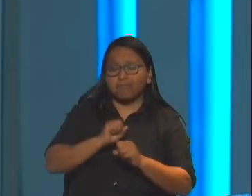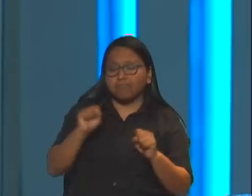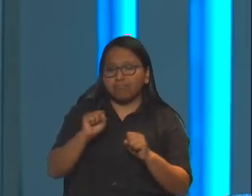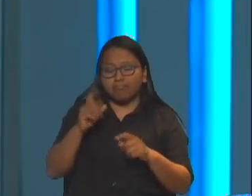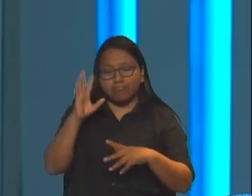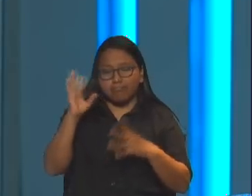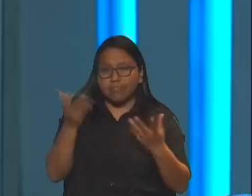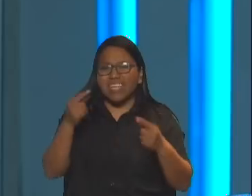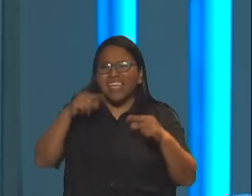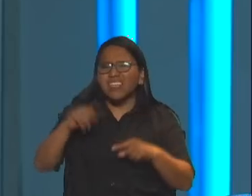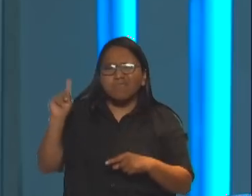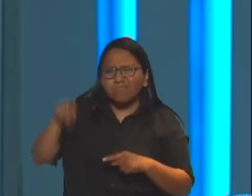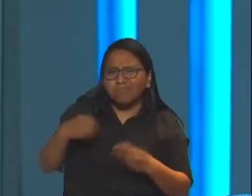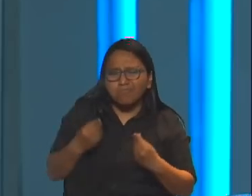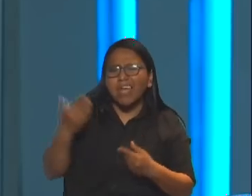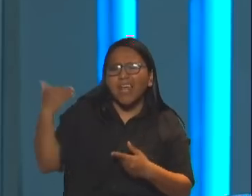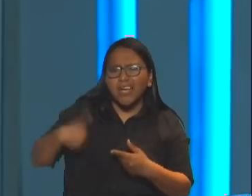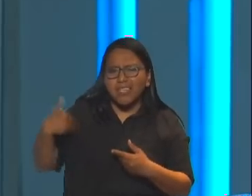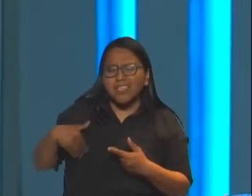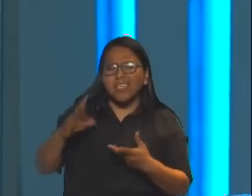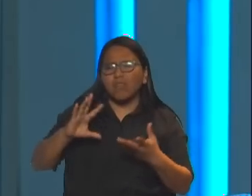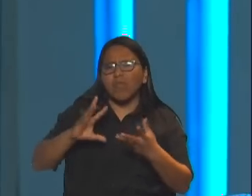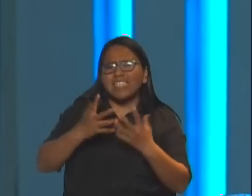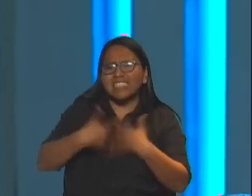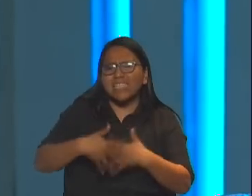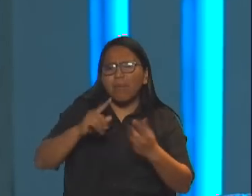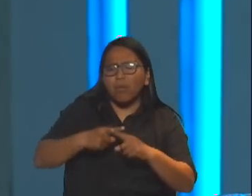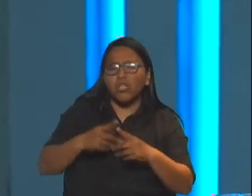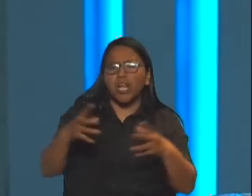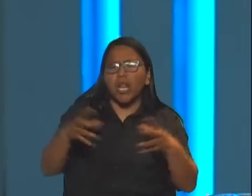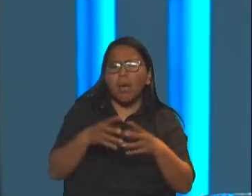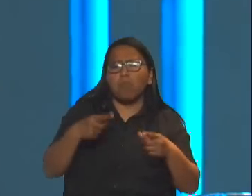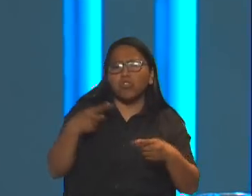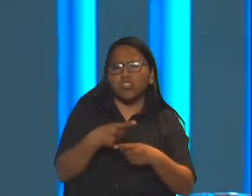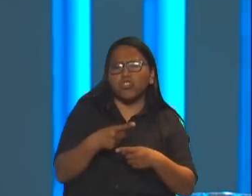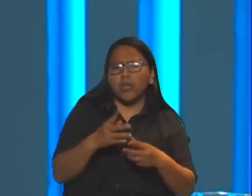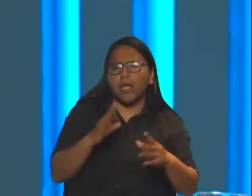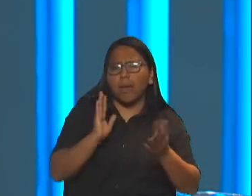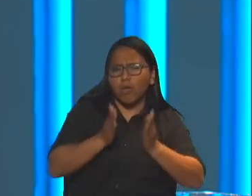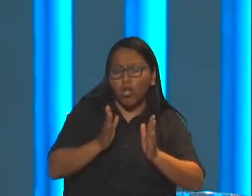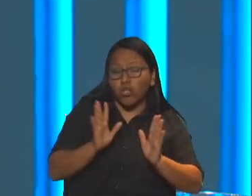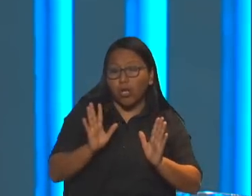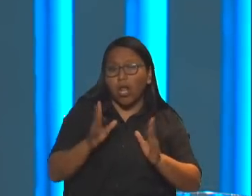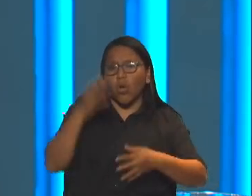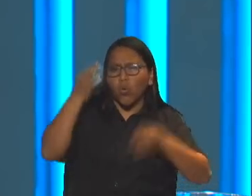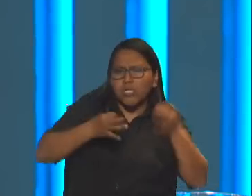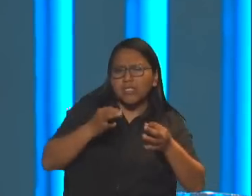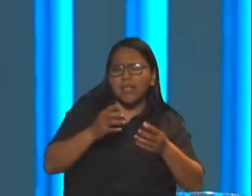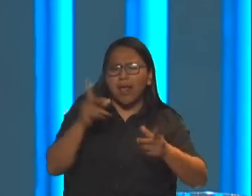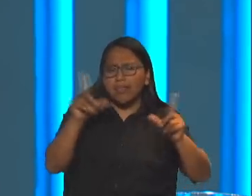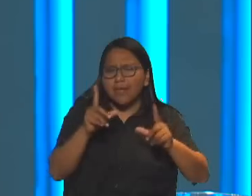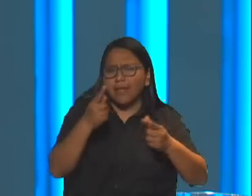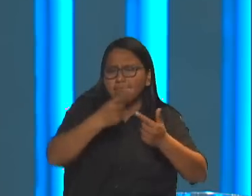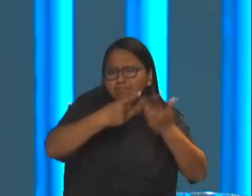esto es producto de que argentina tiene un sistema político donde la oposición es muy violenta hablo de la oposición en su dimensión judicial mediática y